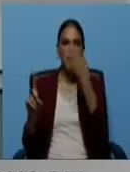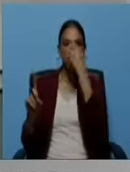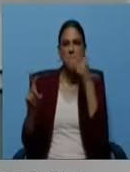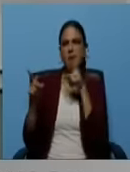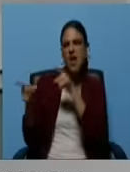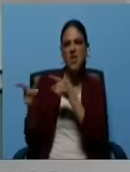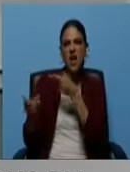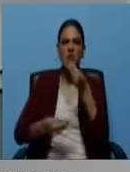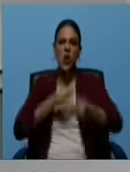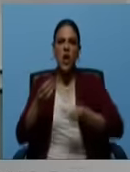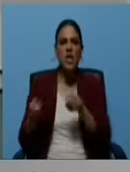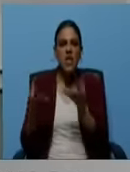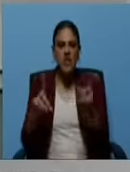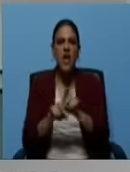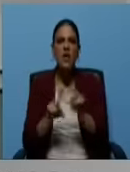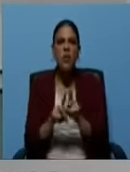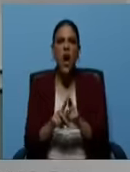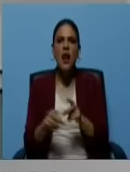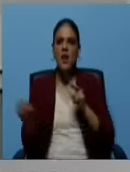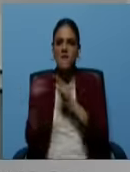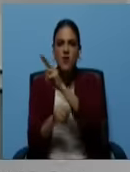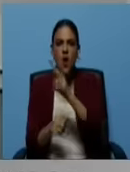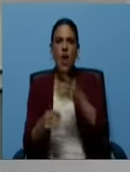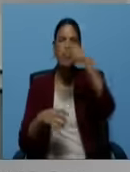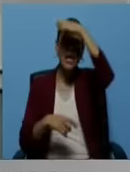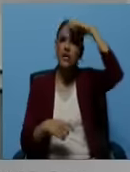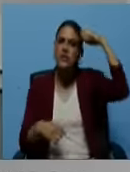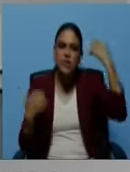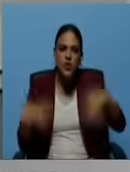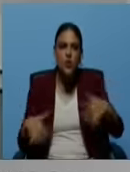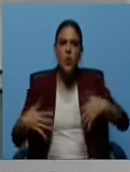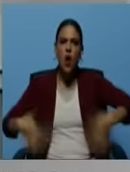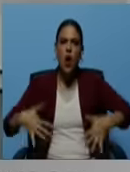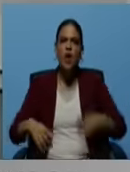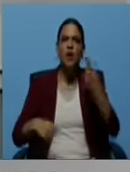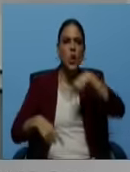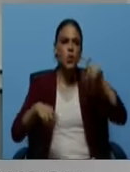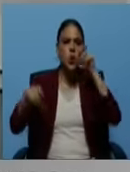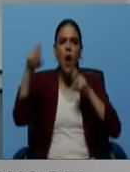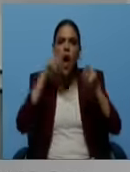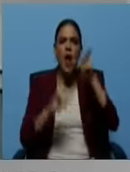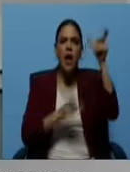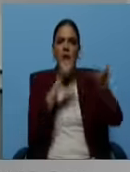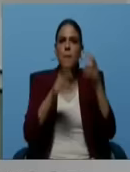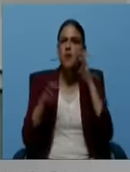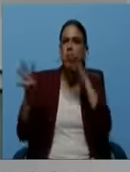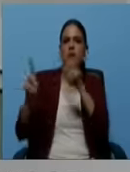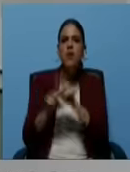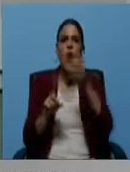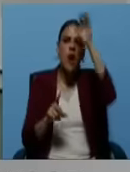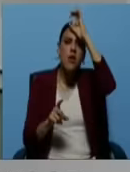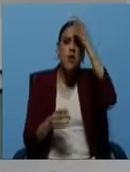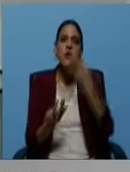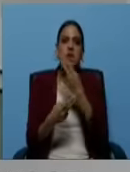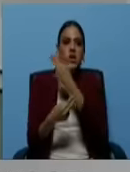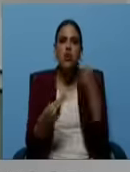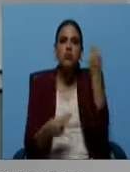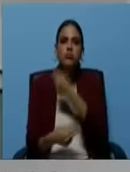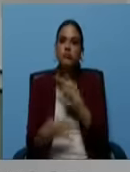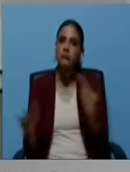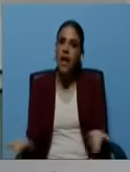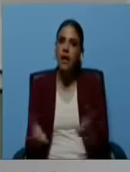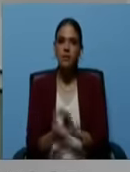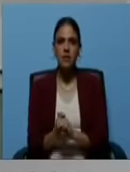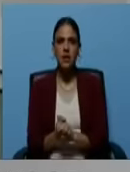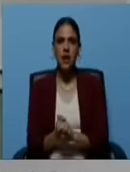que causó zozobra, sangre, sudor y lágrimas a espectadores inocentes, que tuvo